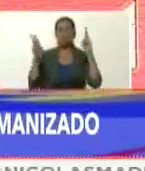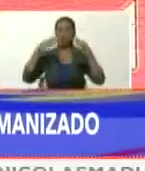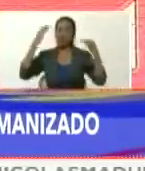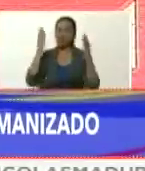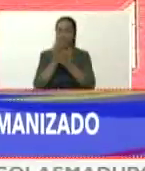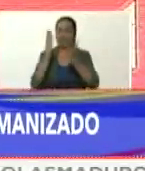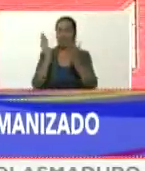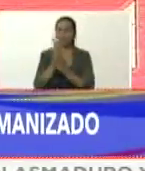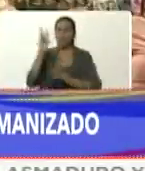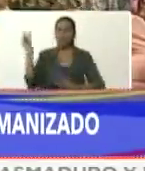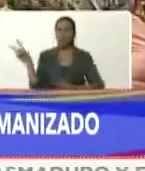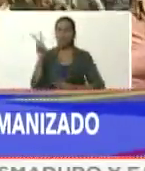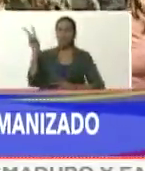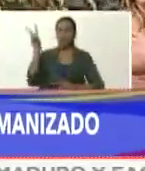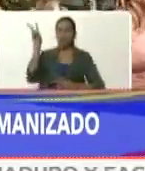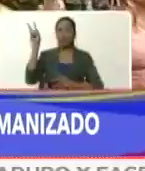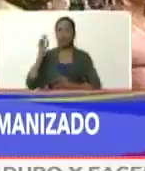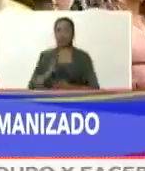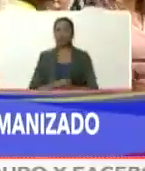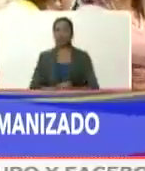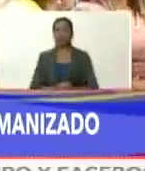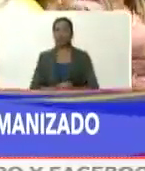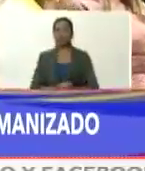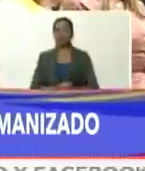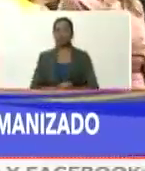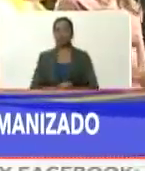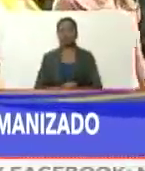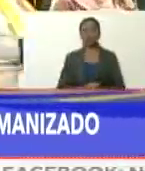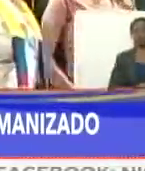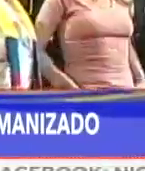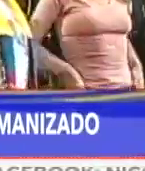siempre, Venezuela! ¡Ay, no lo es!